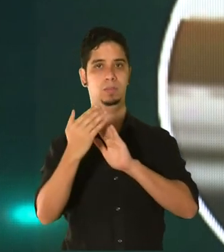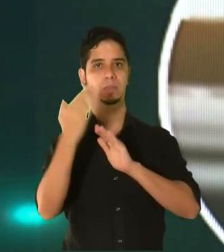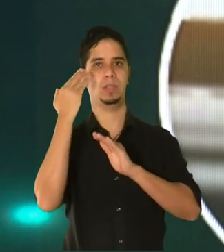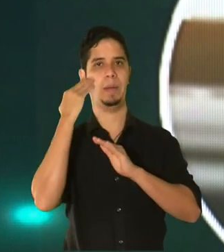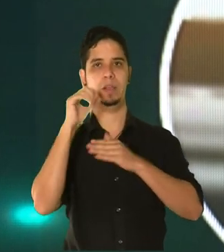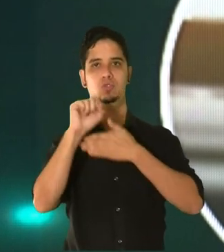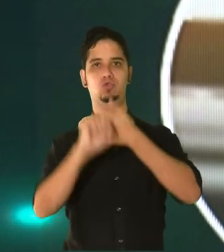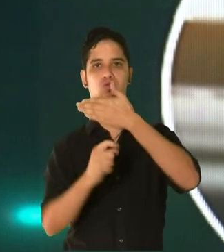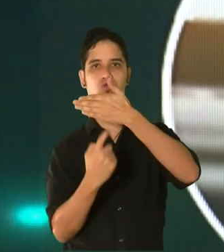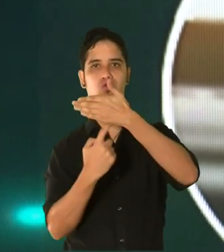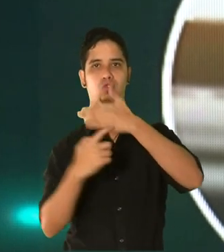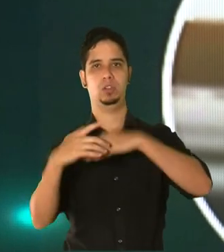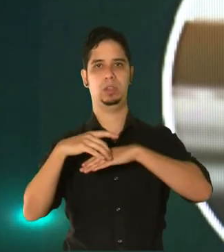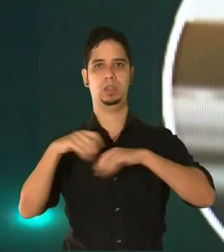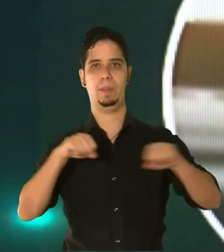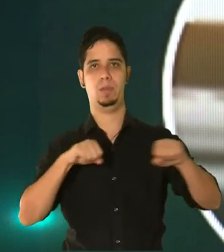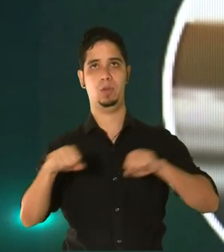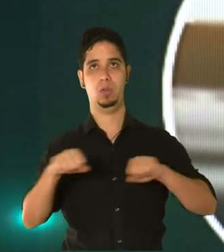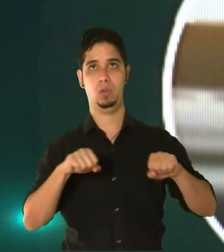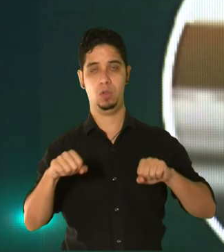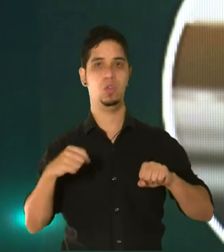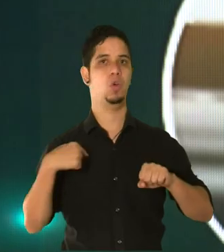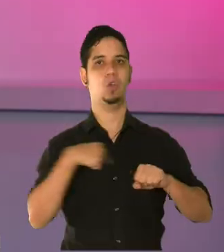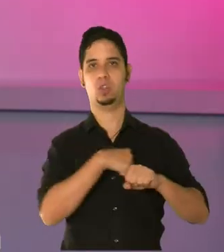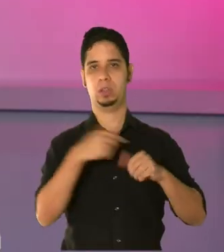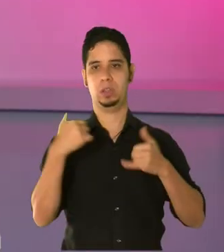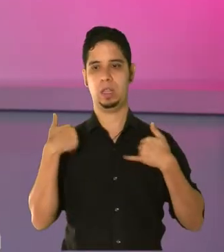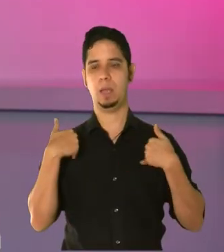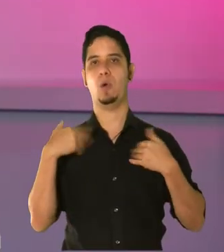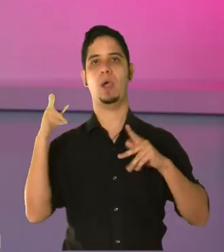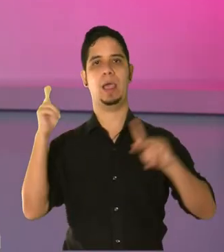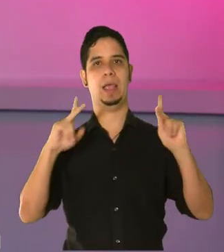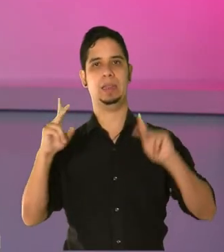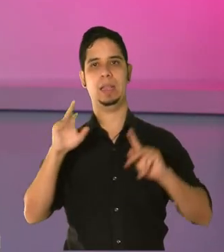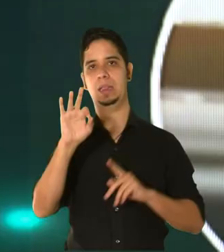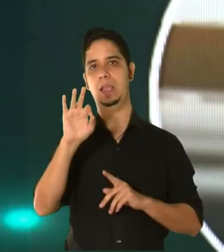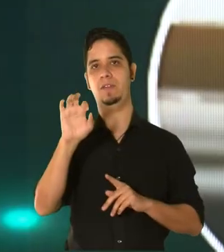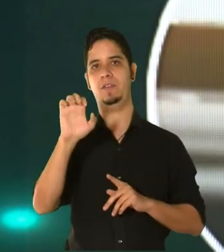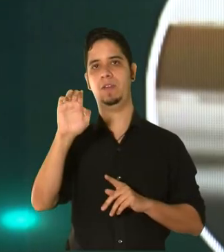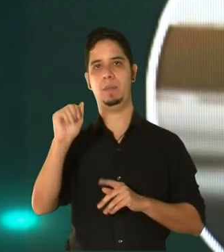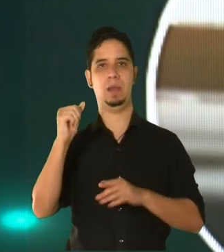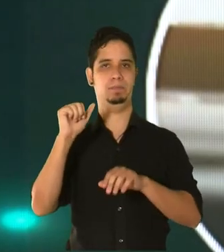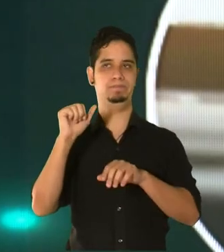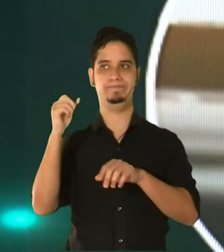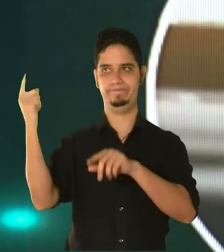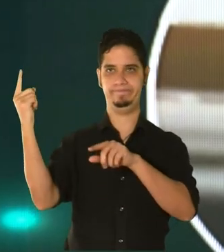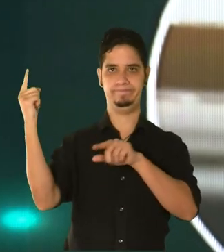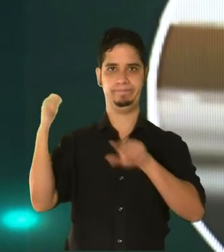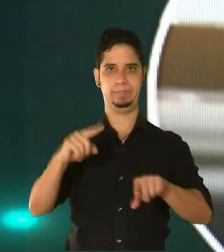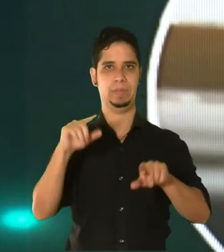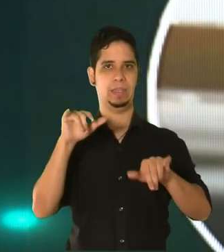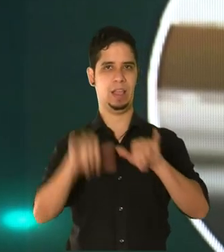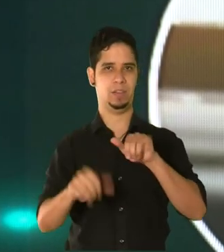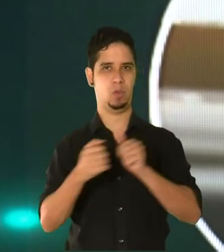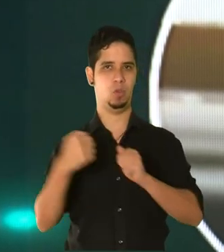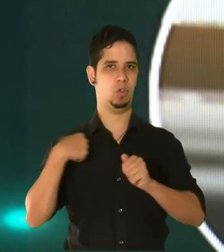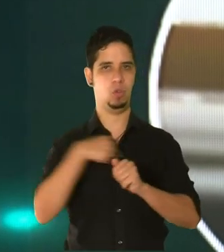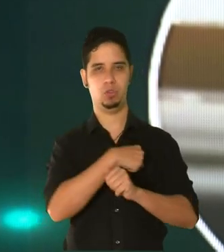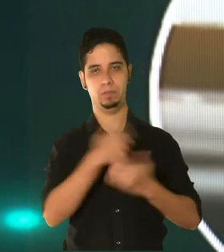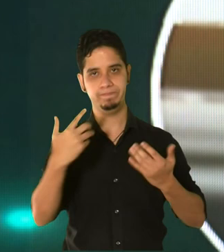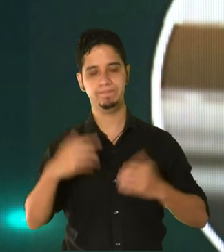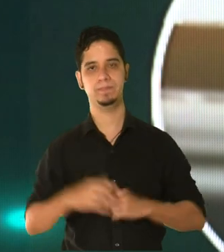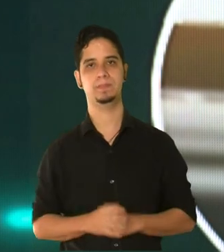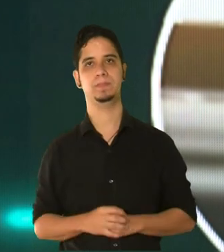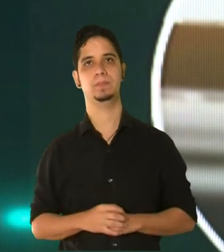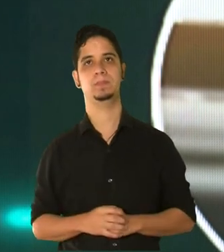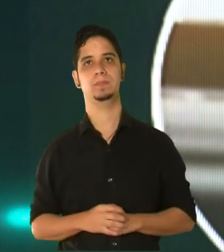área azul y teníamos un grupo de empleados de fame y con que por su industria nosotros en ese momento curiosamente avelar